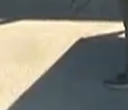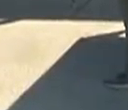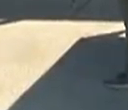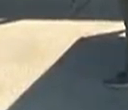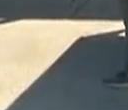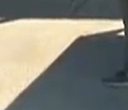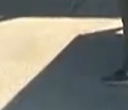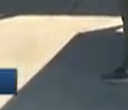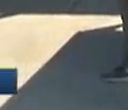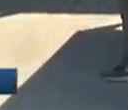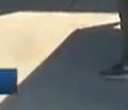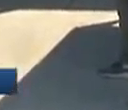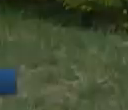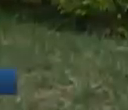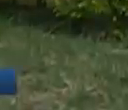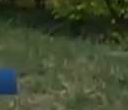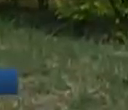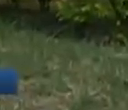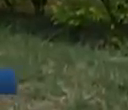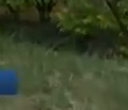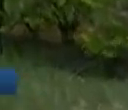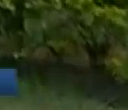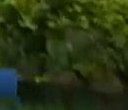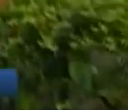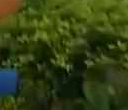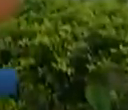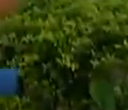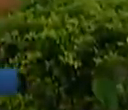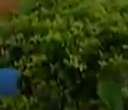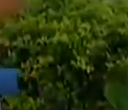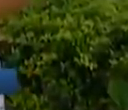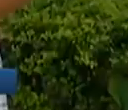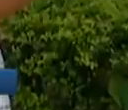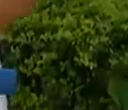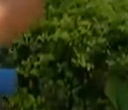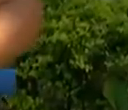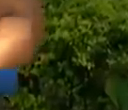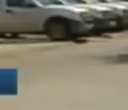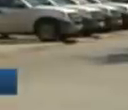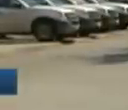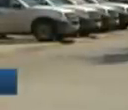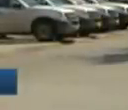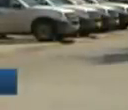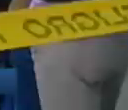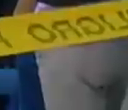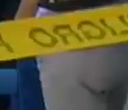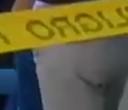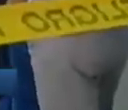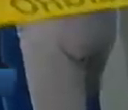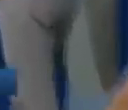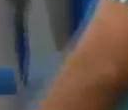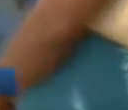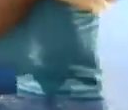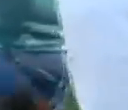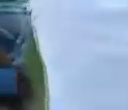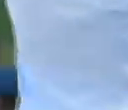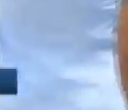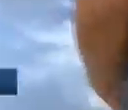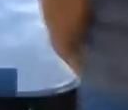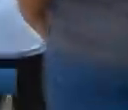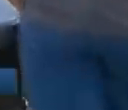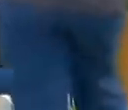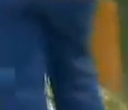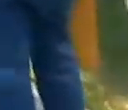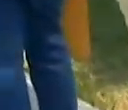ante los más de 25 mil reclamos por cobros excesivos en la corporación nacional de electricidad se comprometió a revisar todas las planillas que